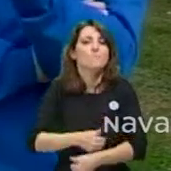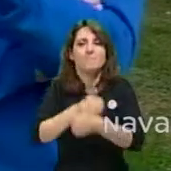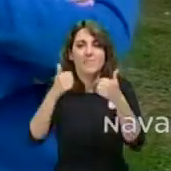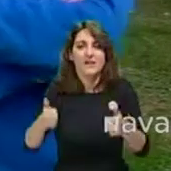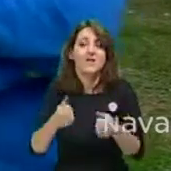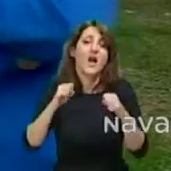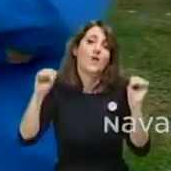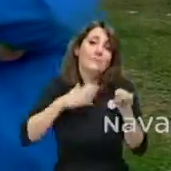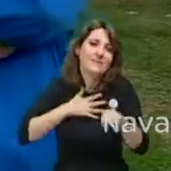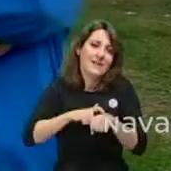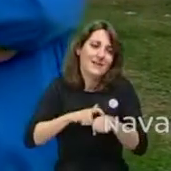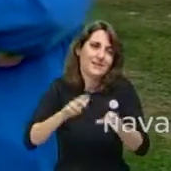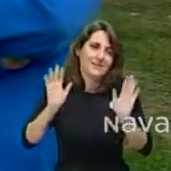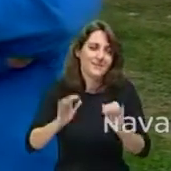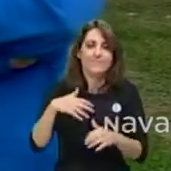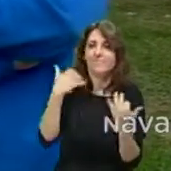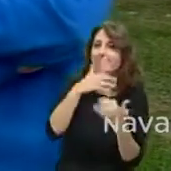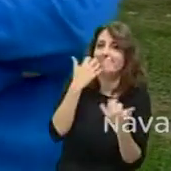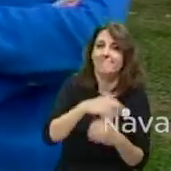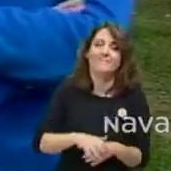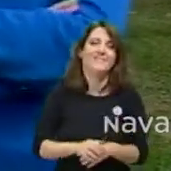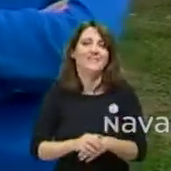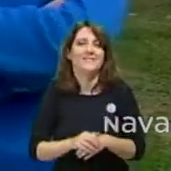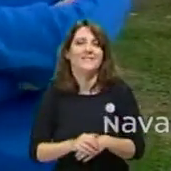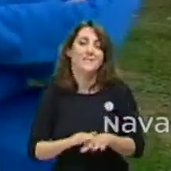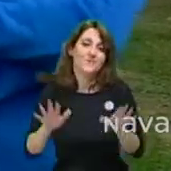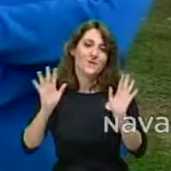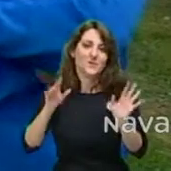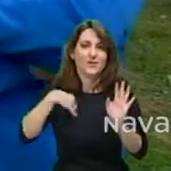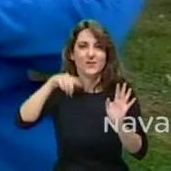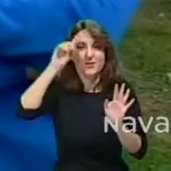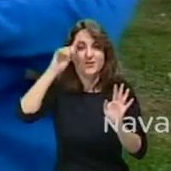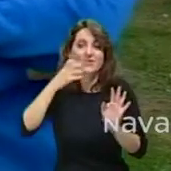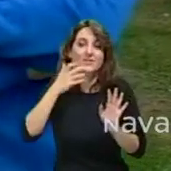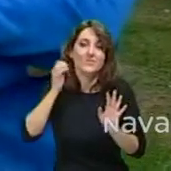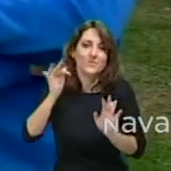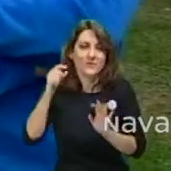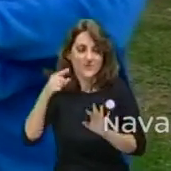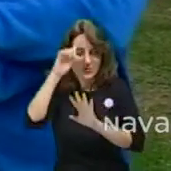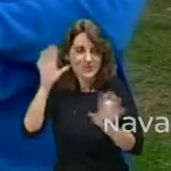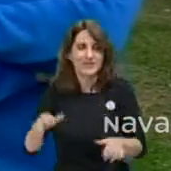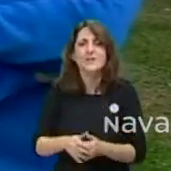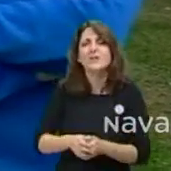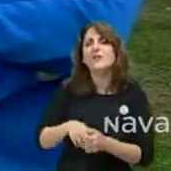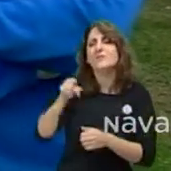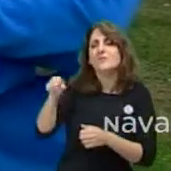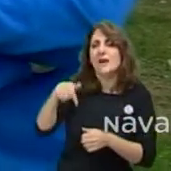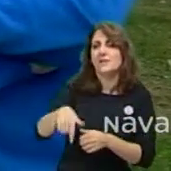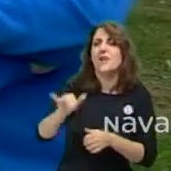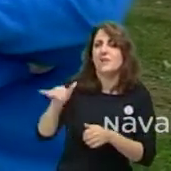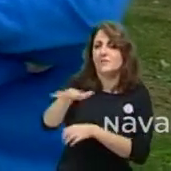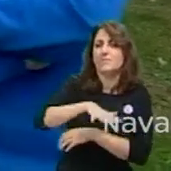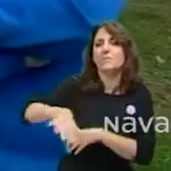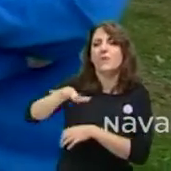mi carácter. No precisamente por eso, pero bueno, no lo sé muy bien. Sí. Y aquí sí que tenéis un